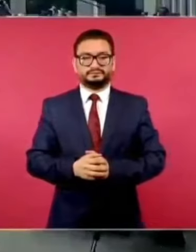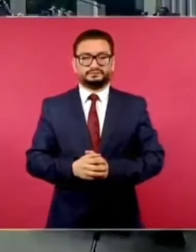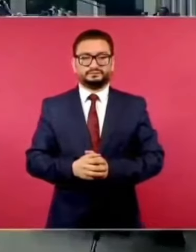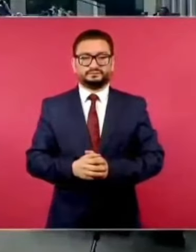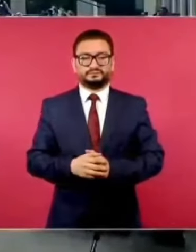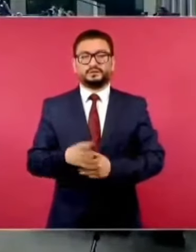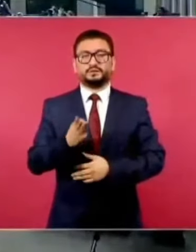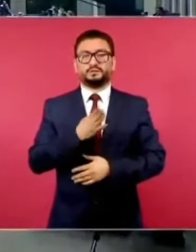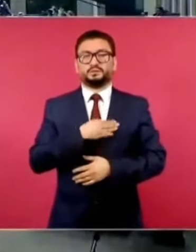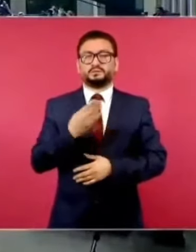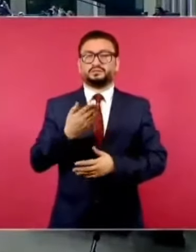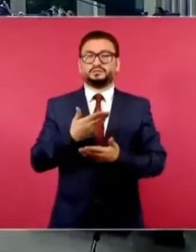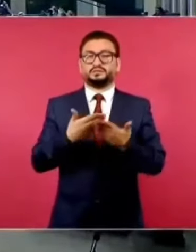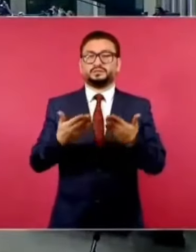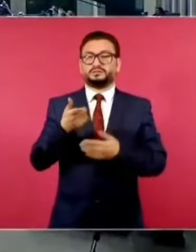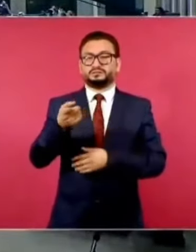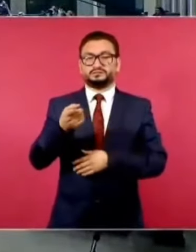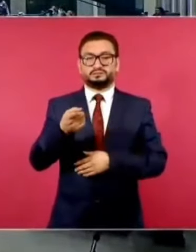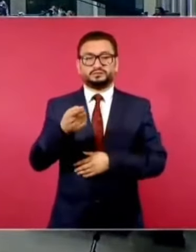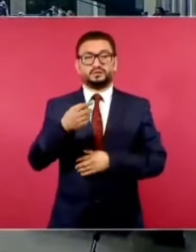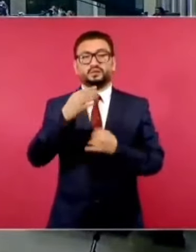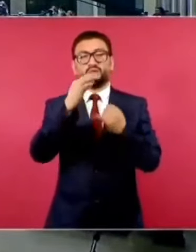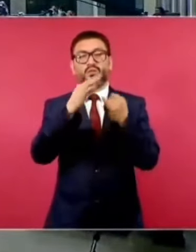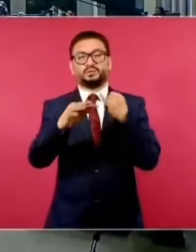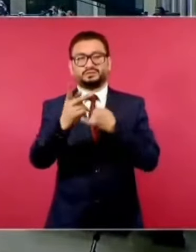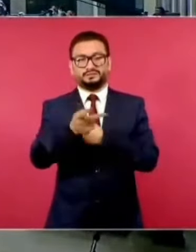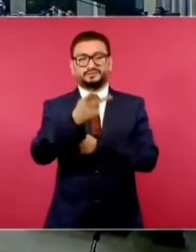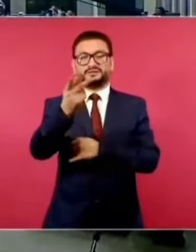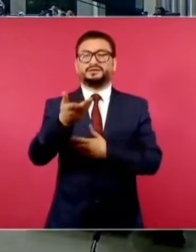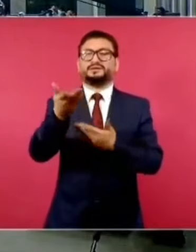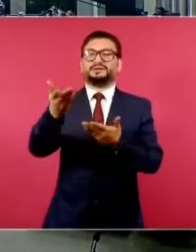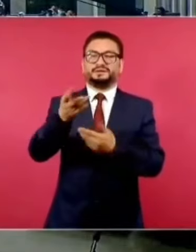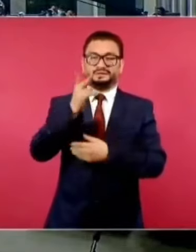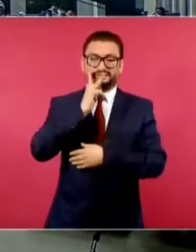Pues vámonos con... Mi última pregunta. A ver, vamos.